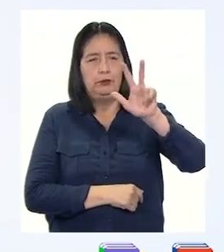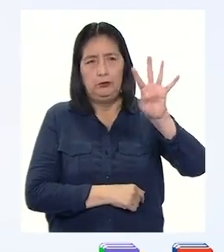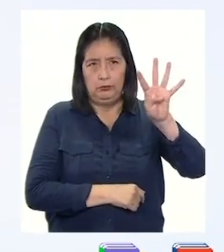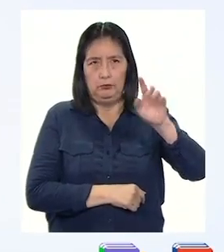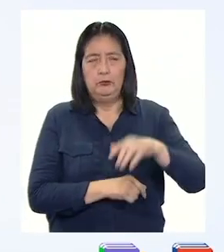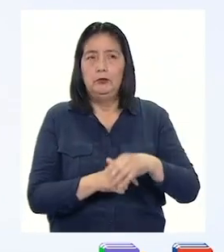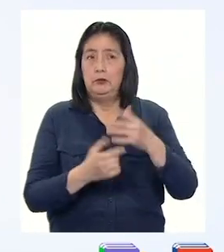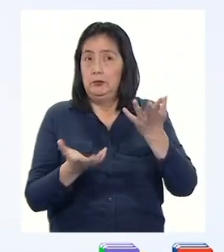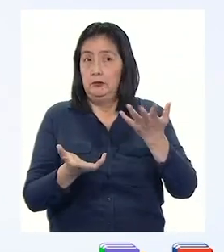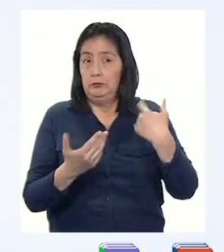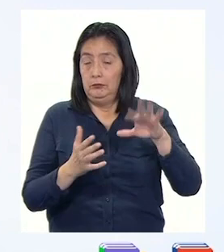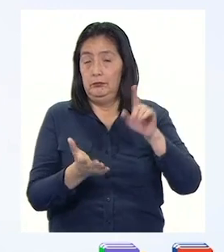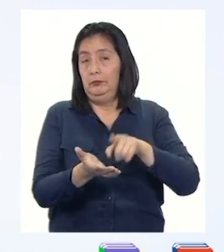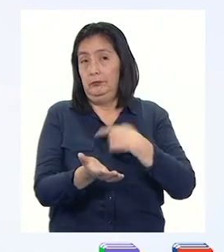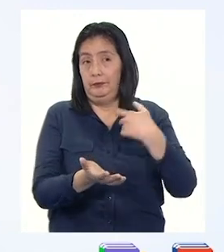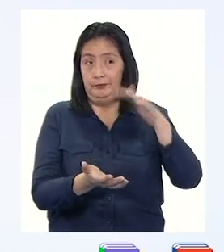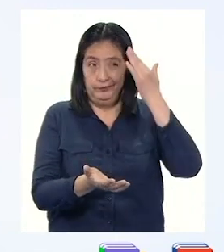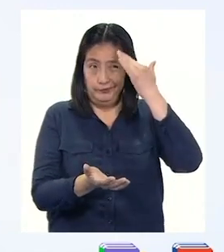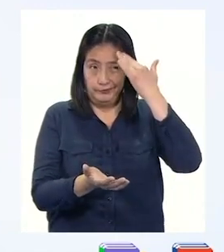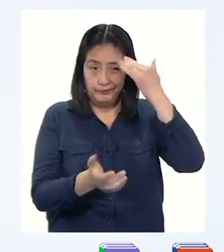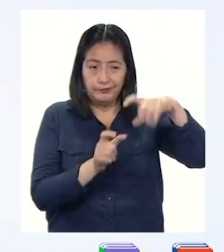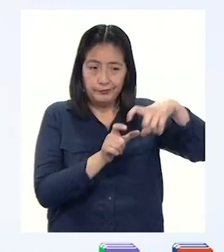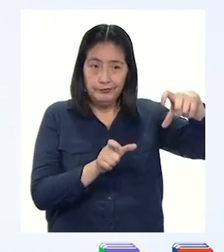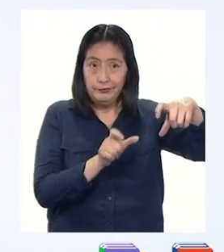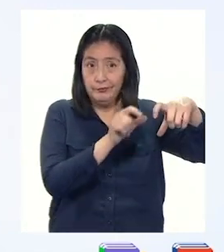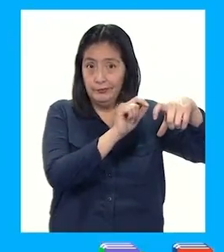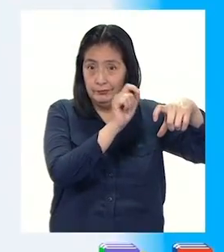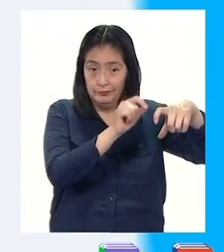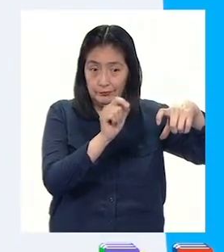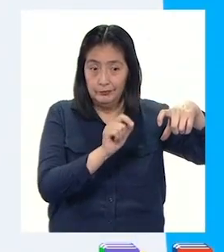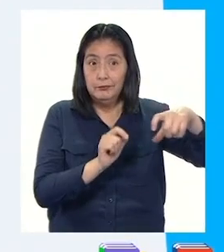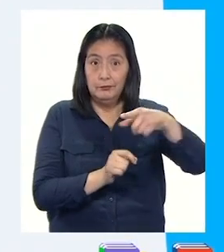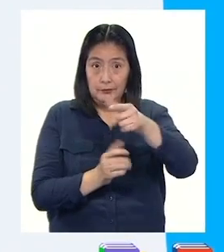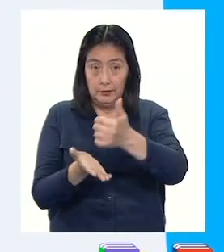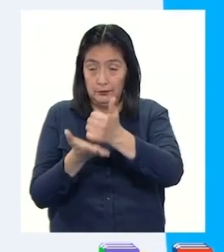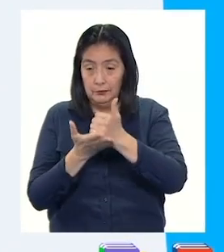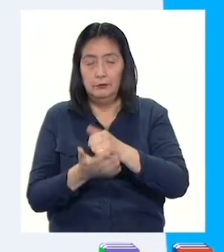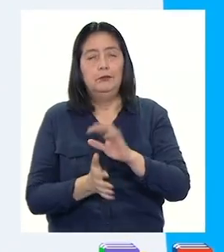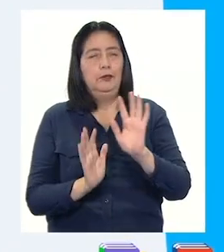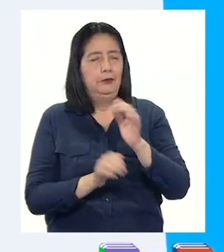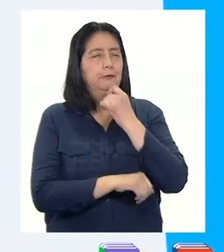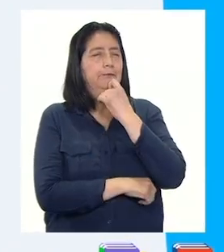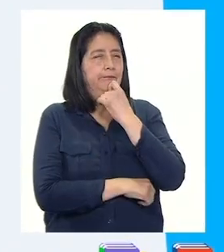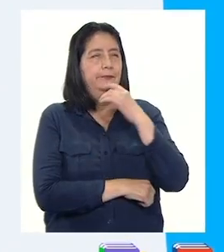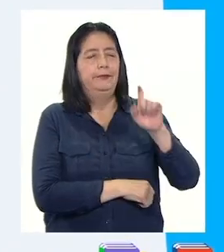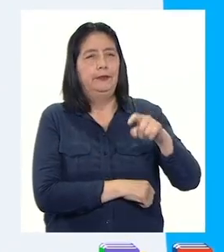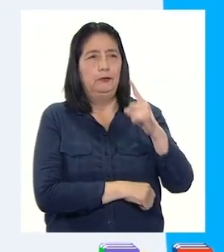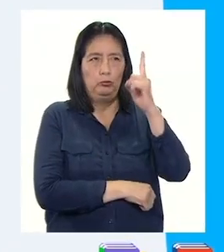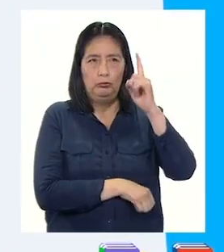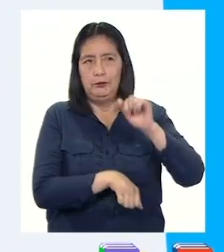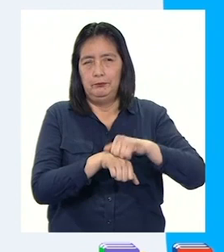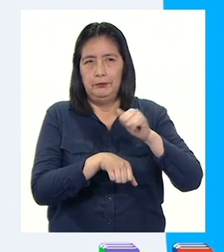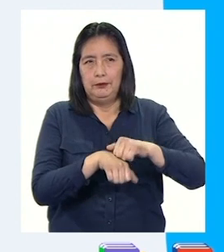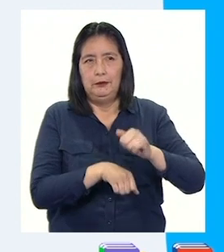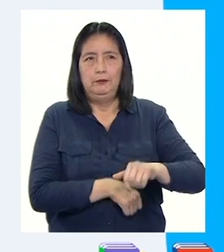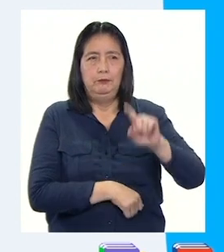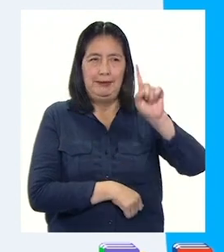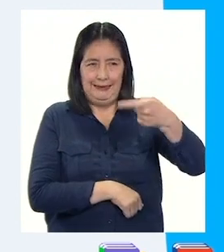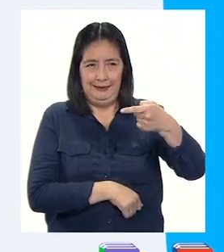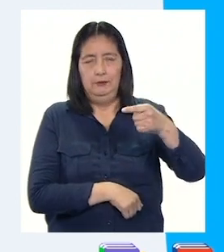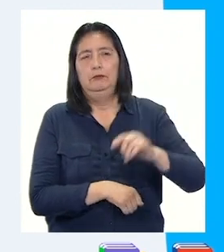1.234, como estamos acostumbrados. ¿Me ayudan? A ver, necesitamos una piedrita en el